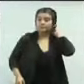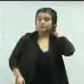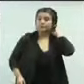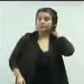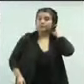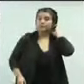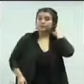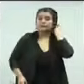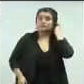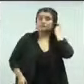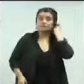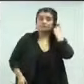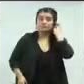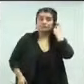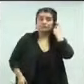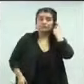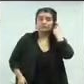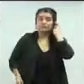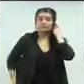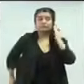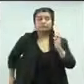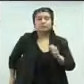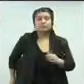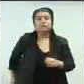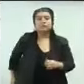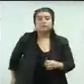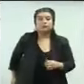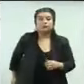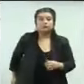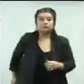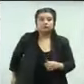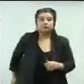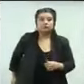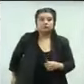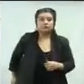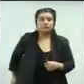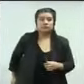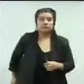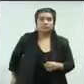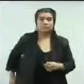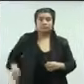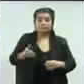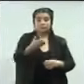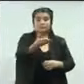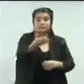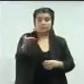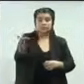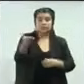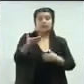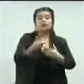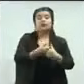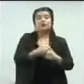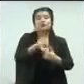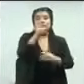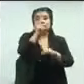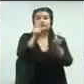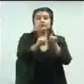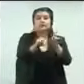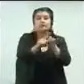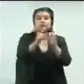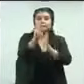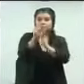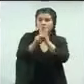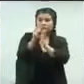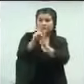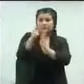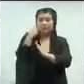Muchas gracias, presidente, señor ministro, viceministros, señores diputados. No pudimos proyectar en la grande por un problema del video, pero